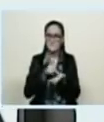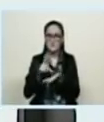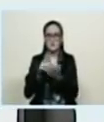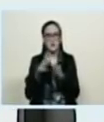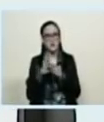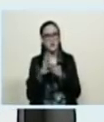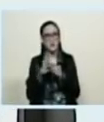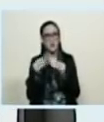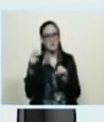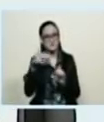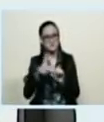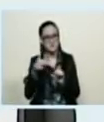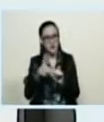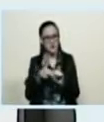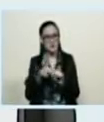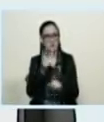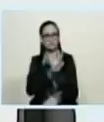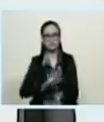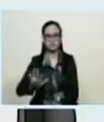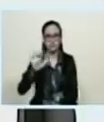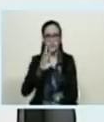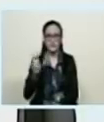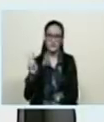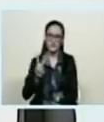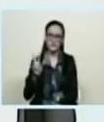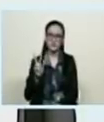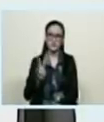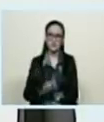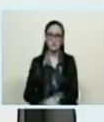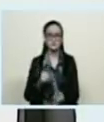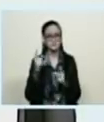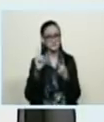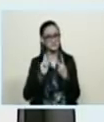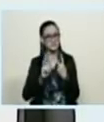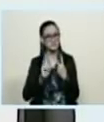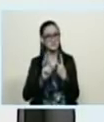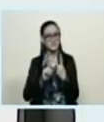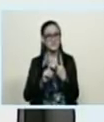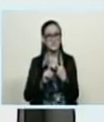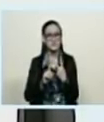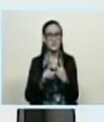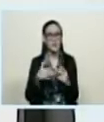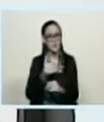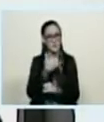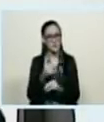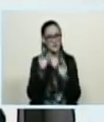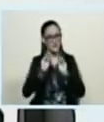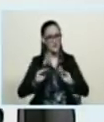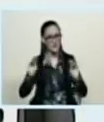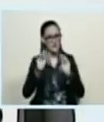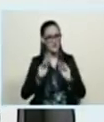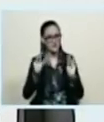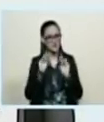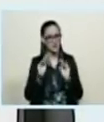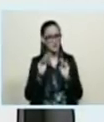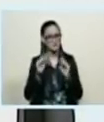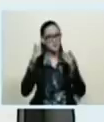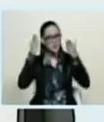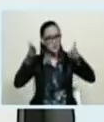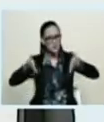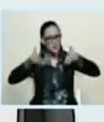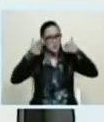en toda la construcción del Petro, la criptomoneda venezolana. En segundo lugar, un proyecto de formación y